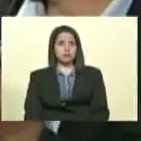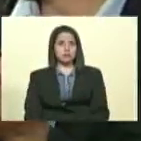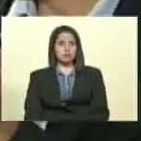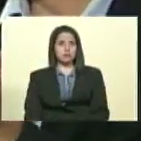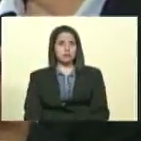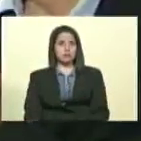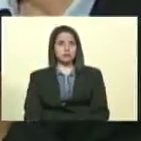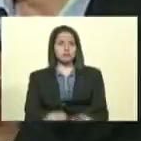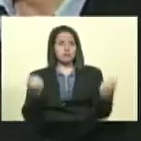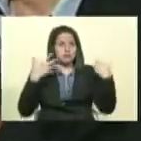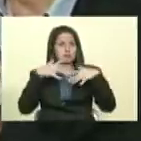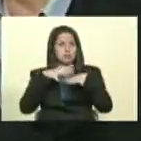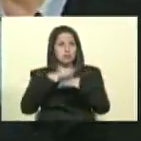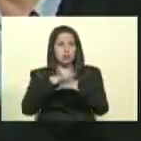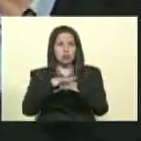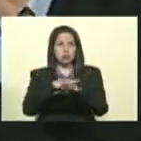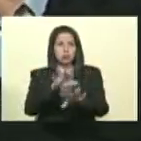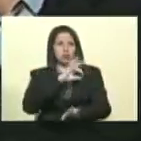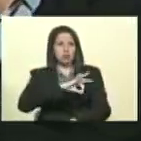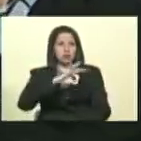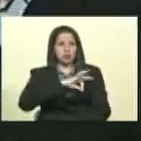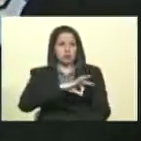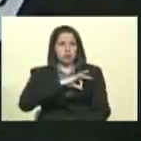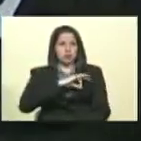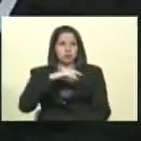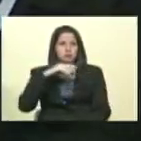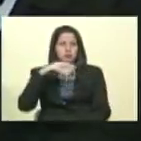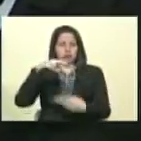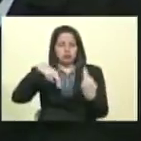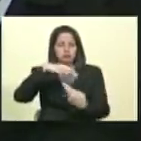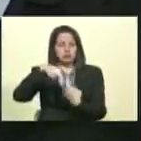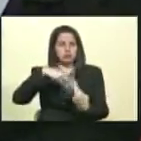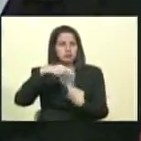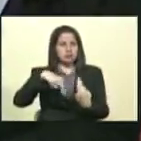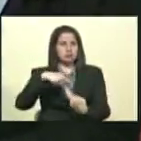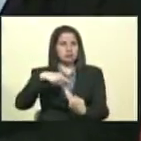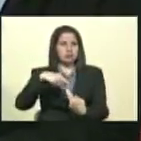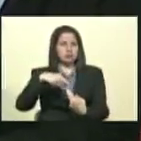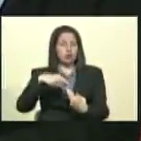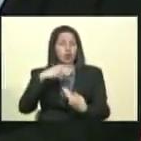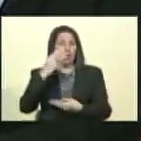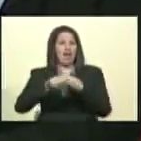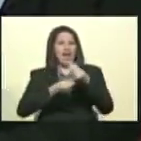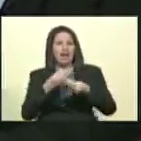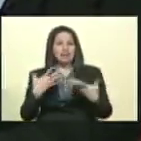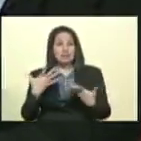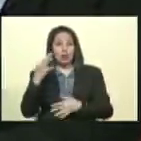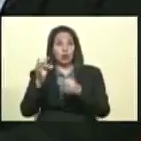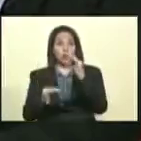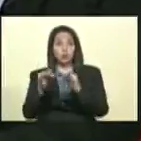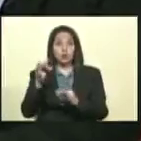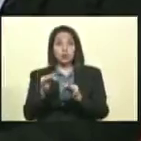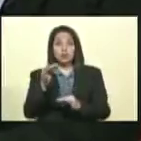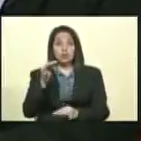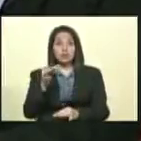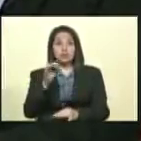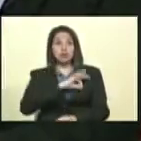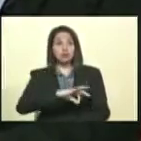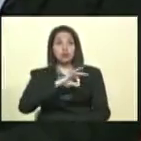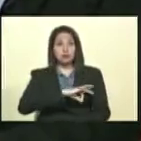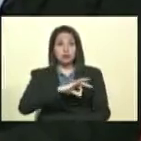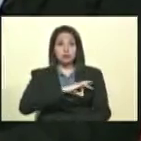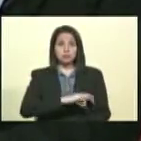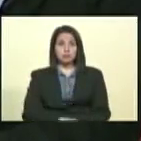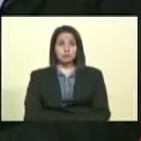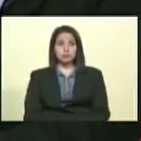Haciendo inclusión social, la revolución haciendo justicia social. Y es bueno señalarlo.